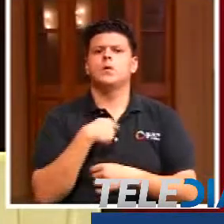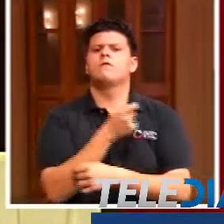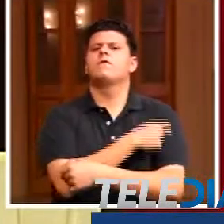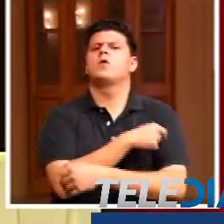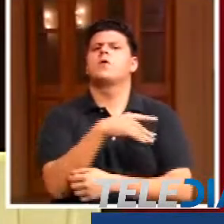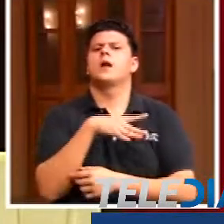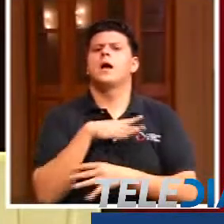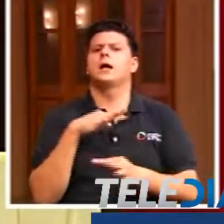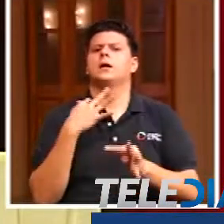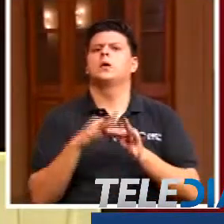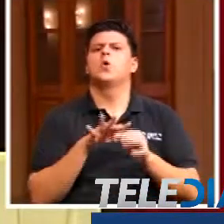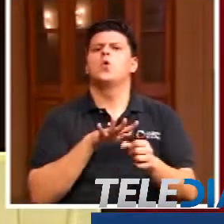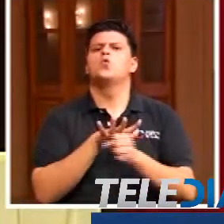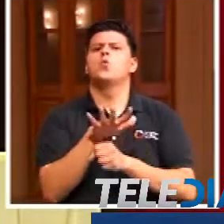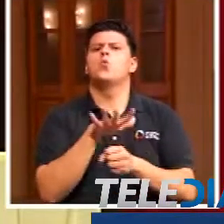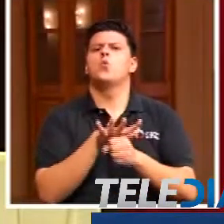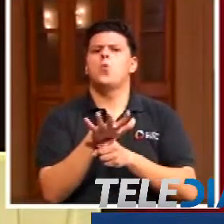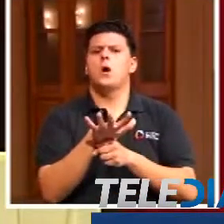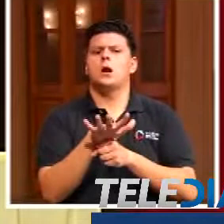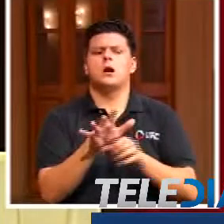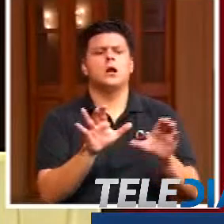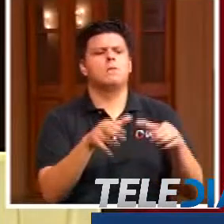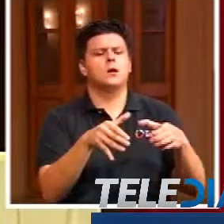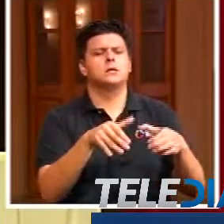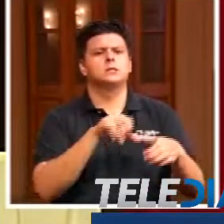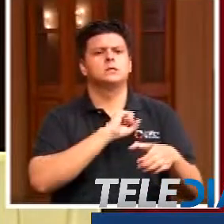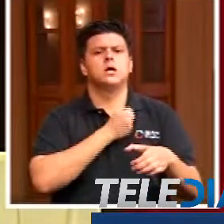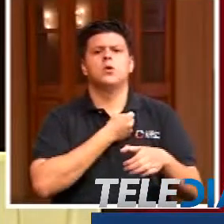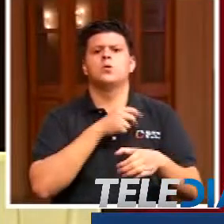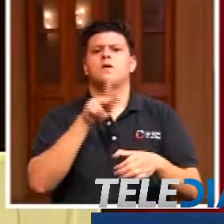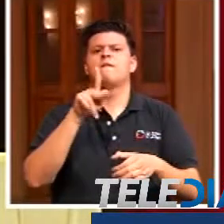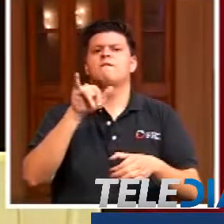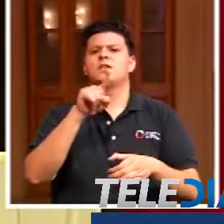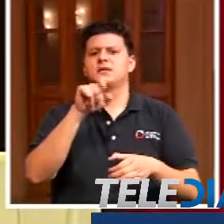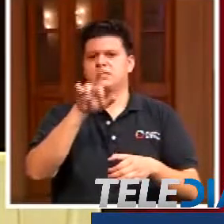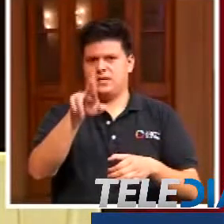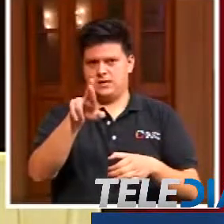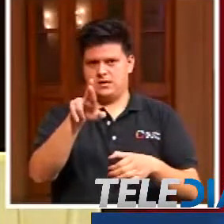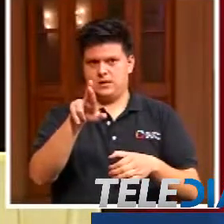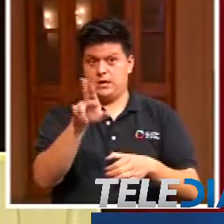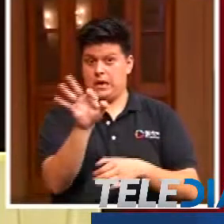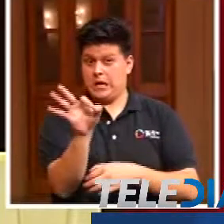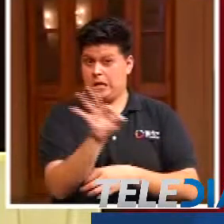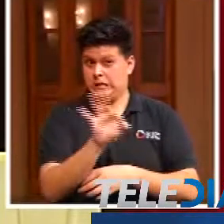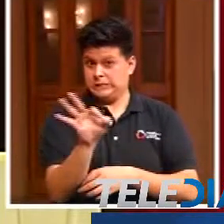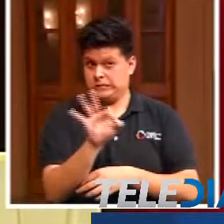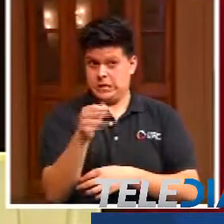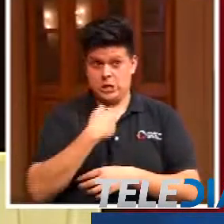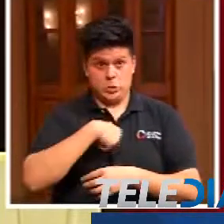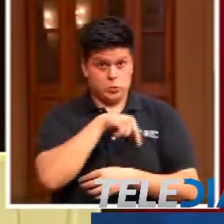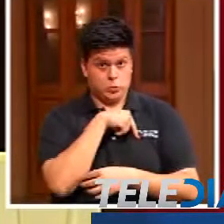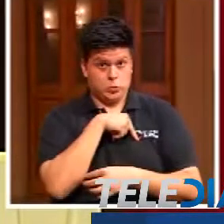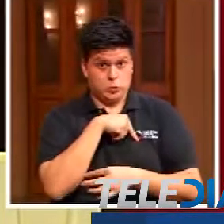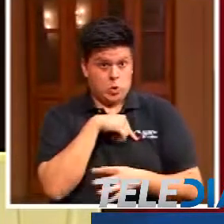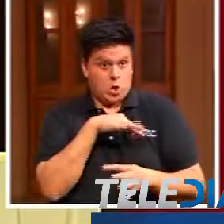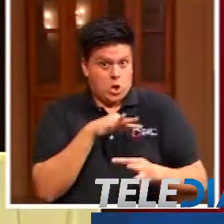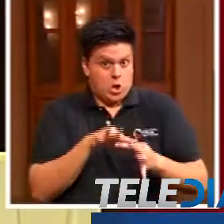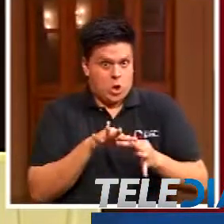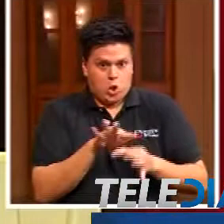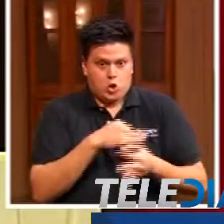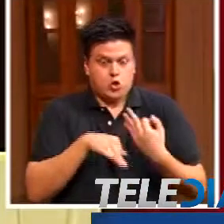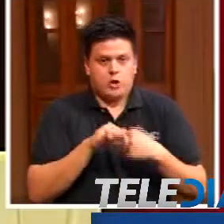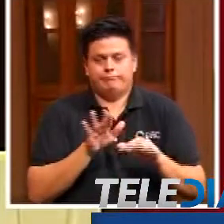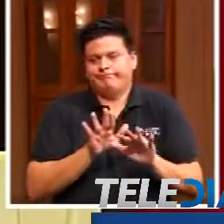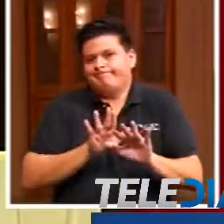la vacuna que se va a aplicar al sector salud es la vacuna Pfizer. A lo mejor no vamos a tener suficiente porque en